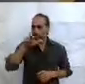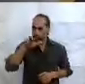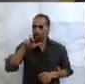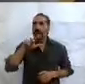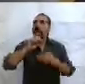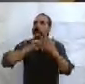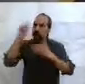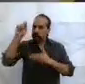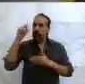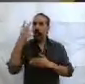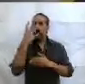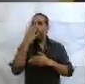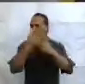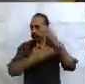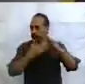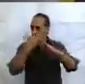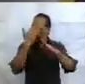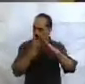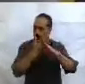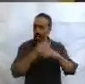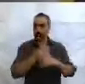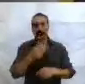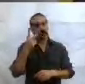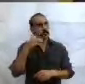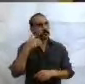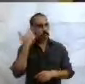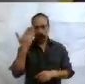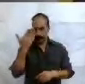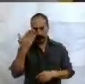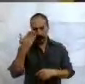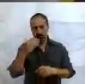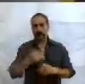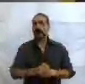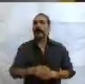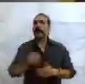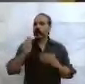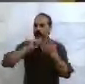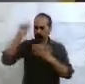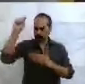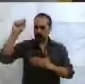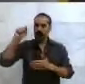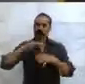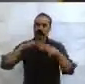4 en contra, 2 abstenciones. Se aprueba por mayoría de votos.